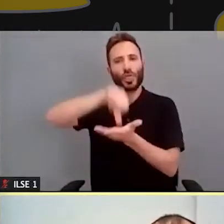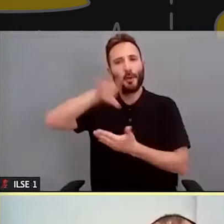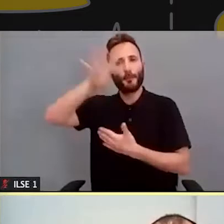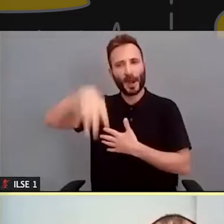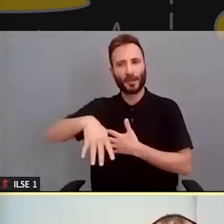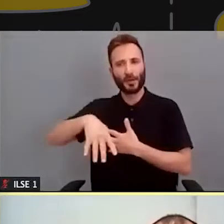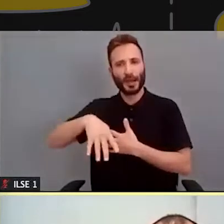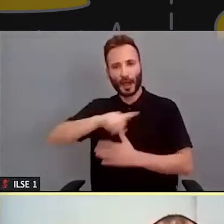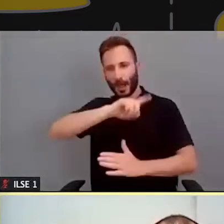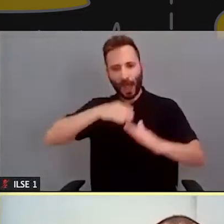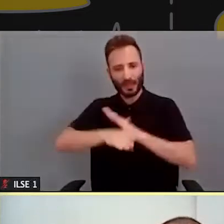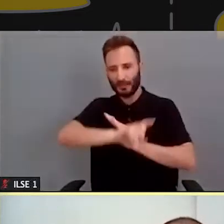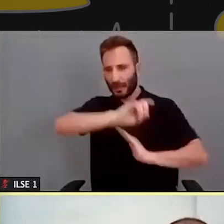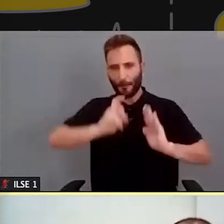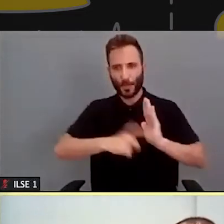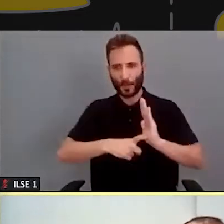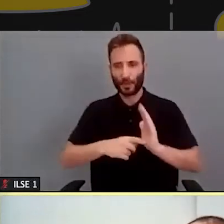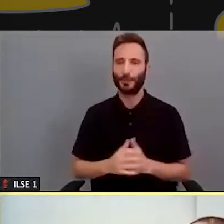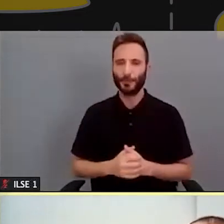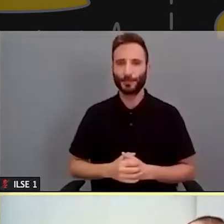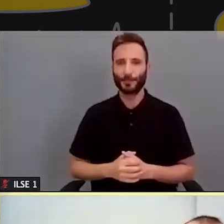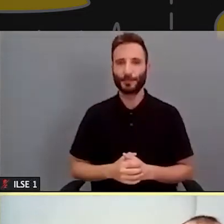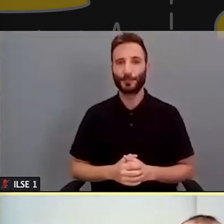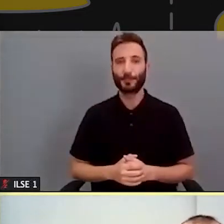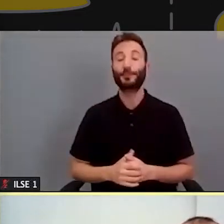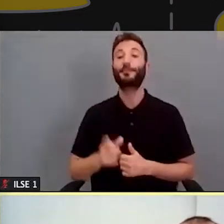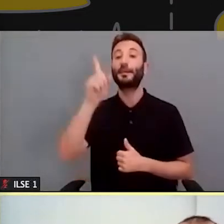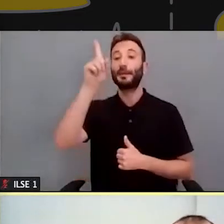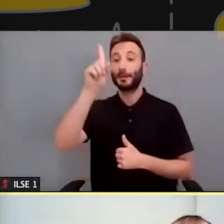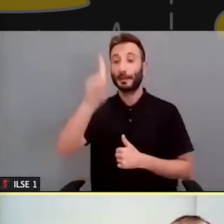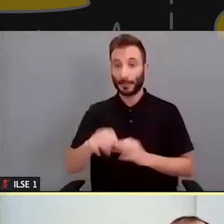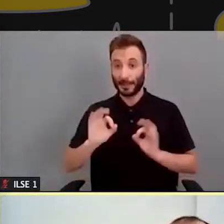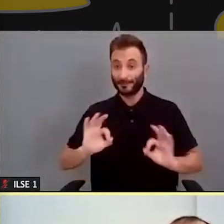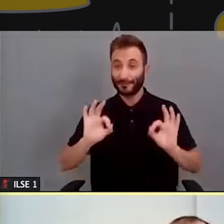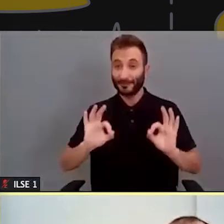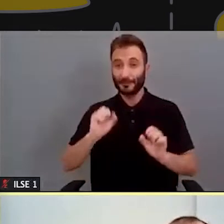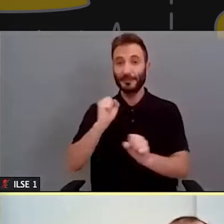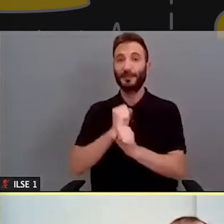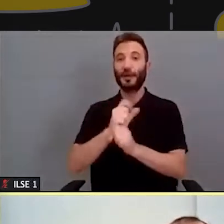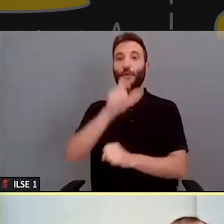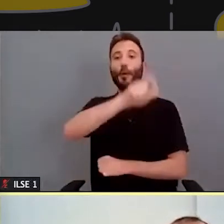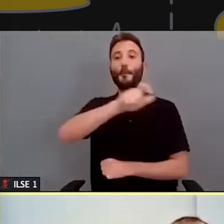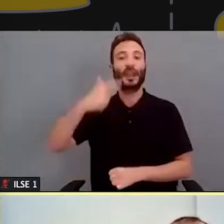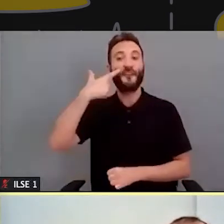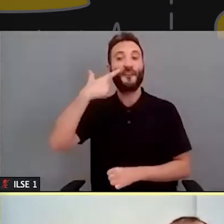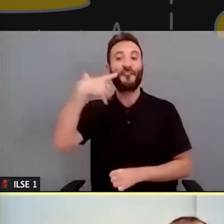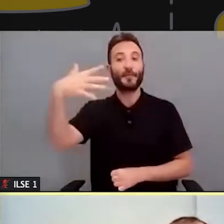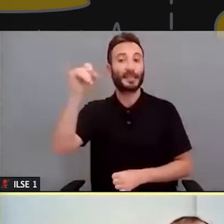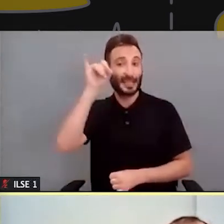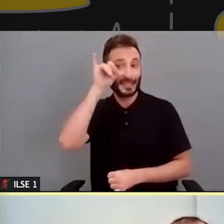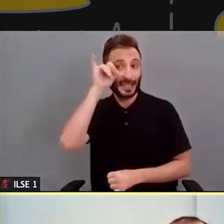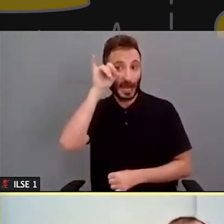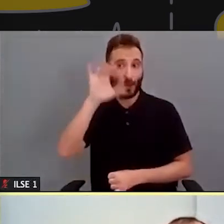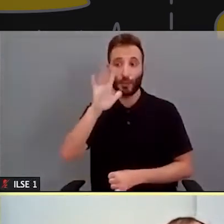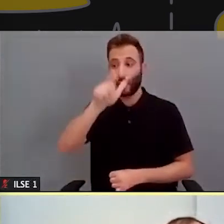plenamente accesible. Y también trabajamos con influencers, porque hay personas con discapacidad que